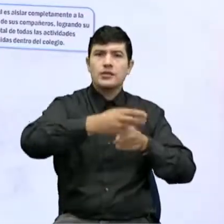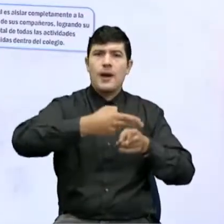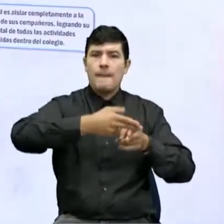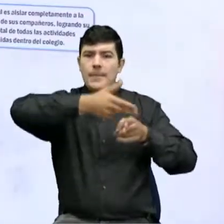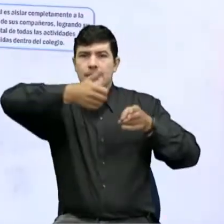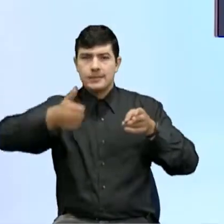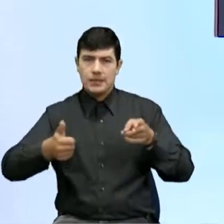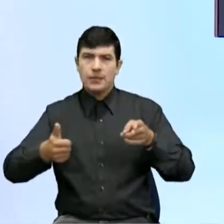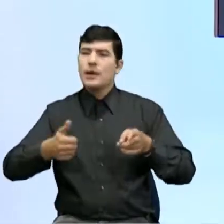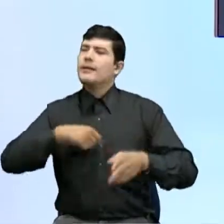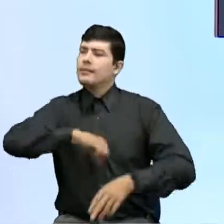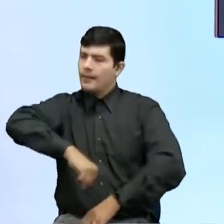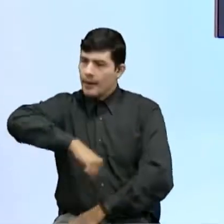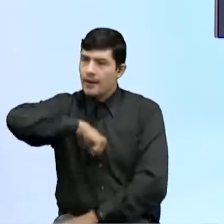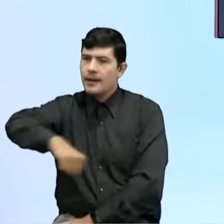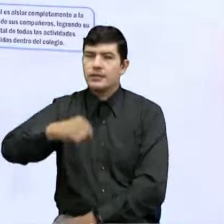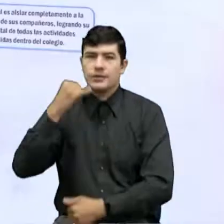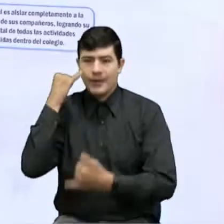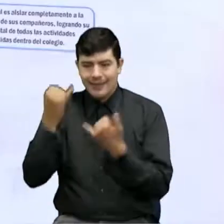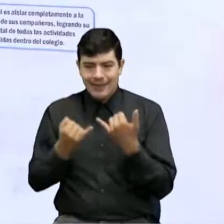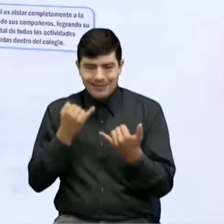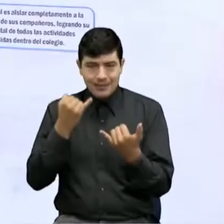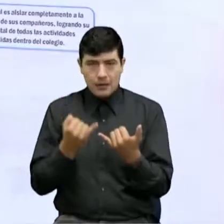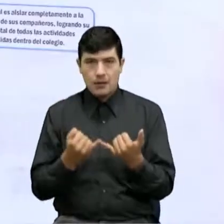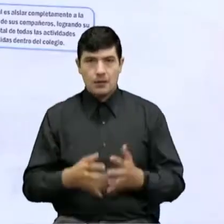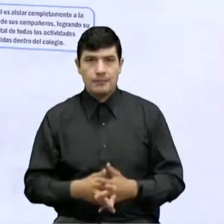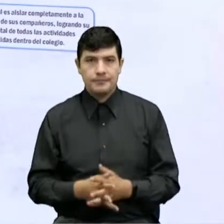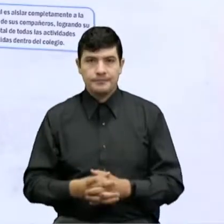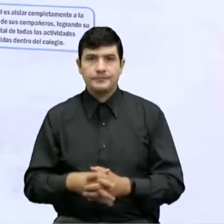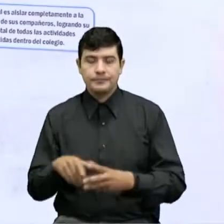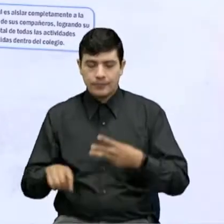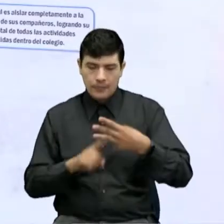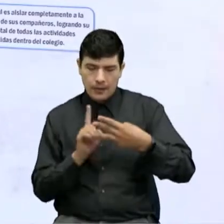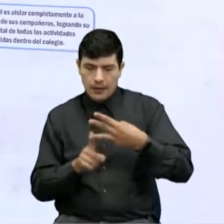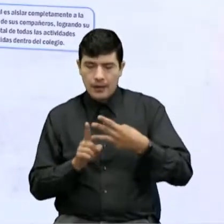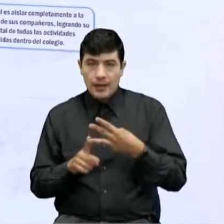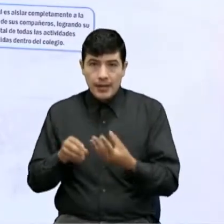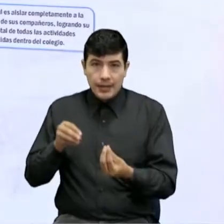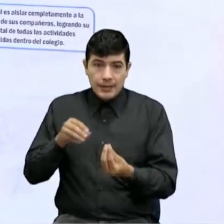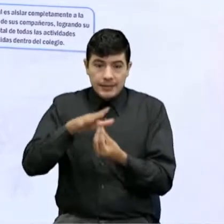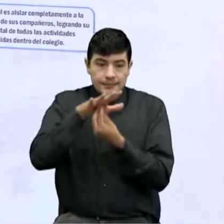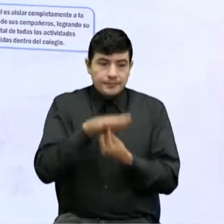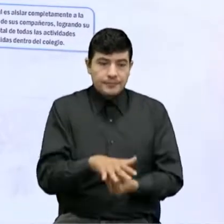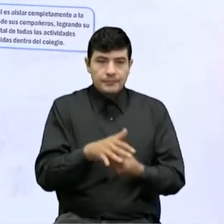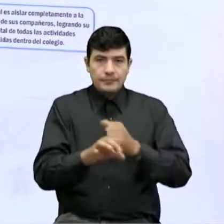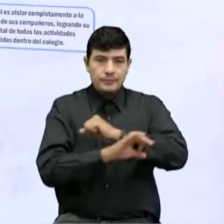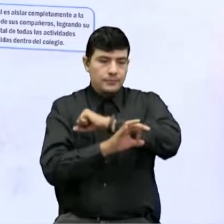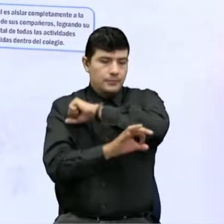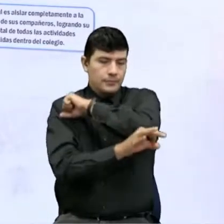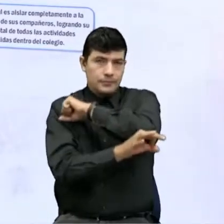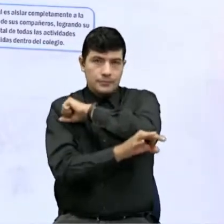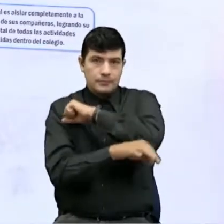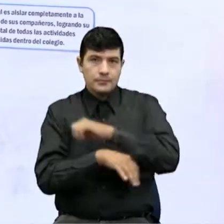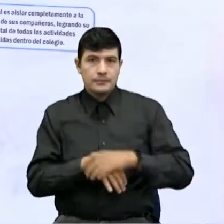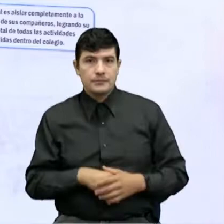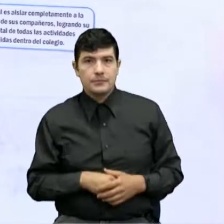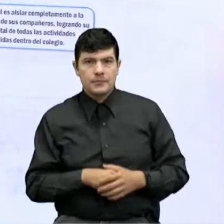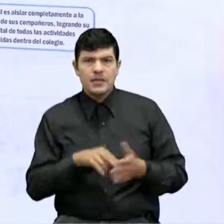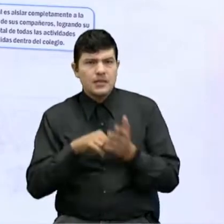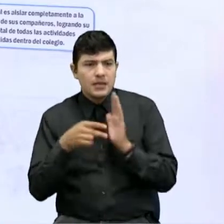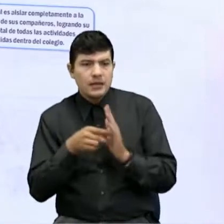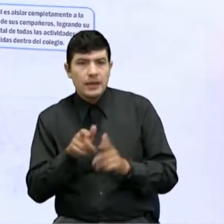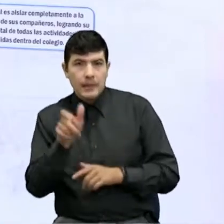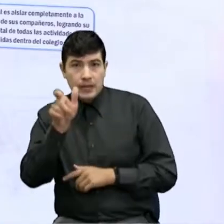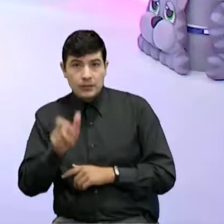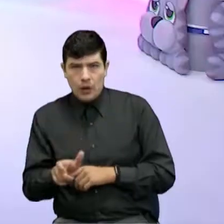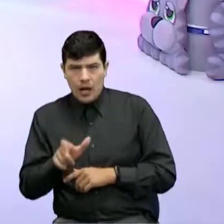Una identidad. Identidad, correcto. Tenemos el maltrato o acoso psicológico, perdón, es cuando se trata de generar miedo a la víctima.